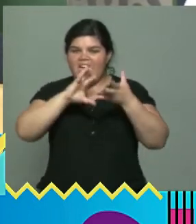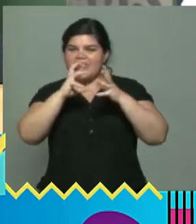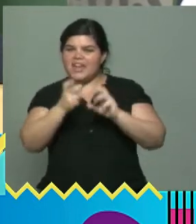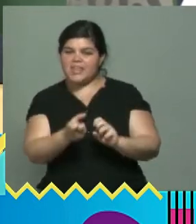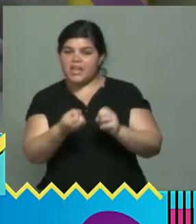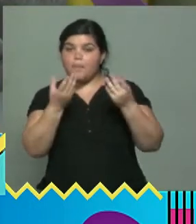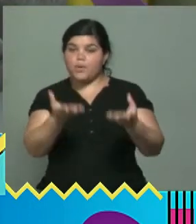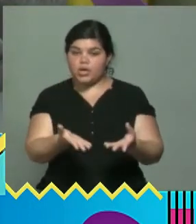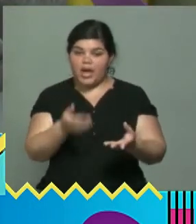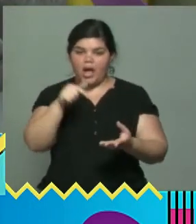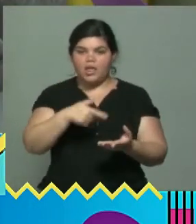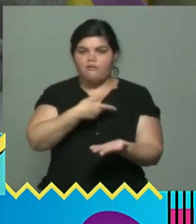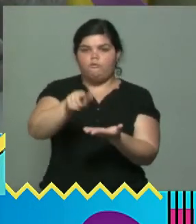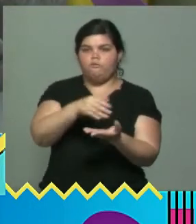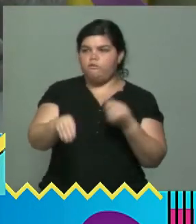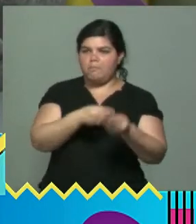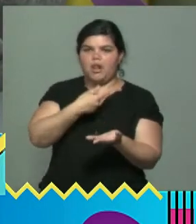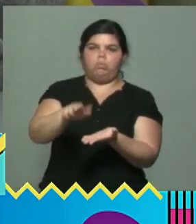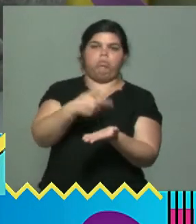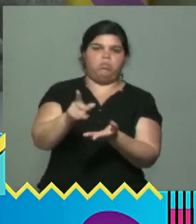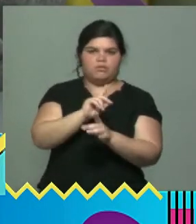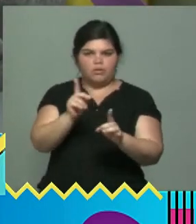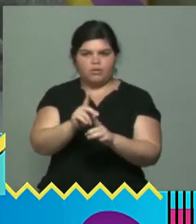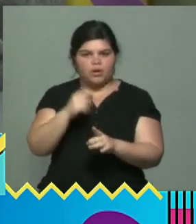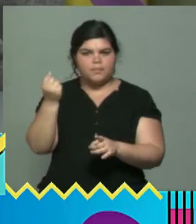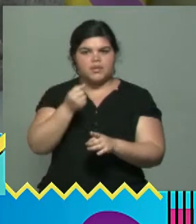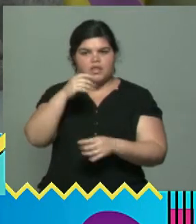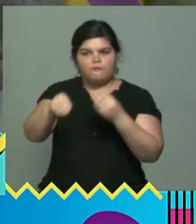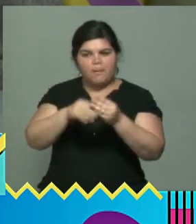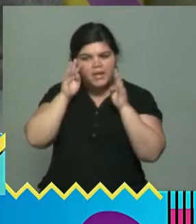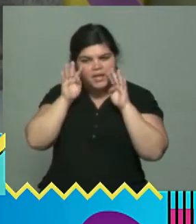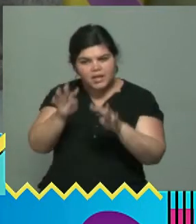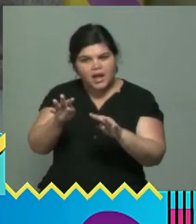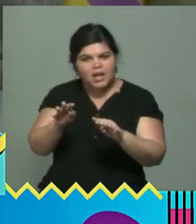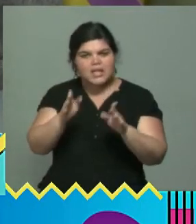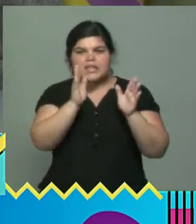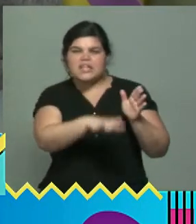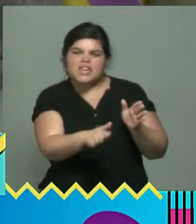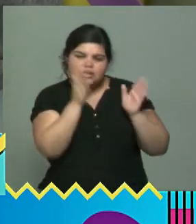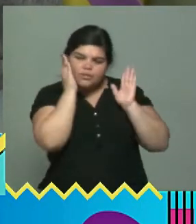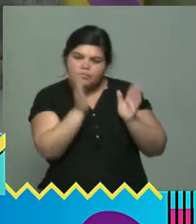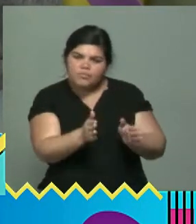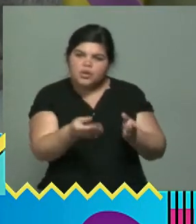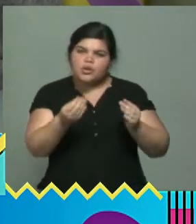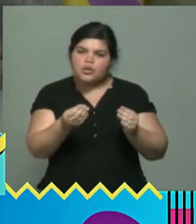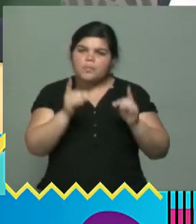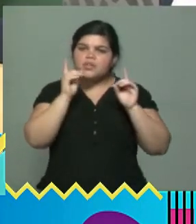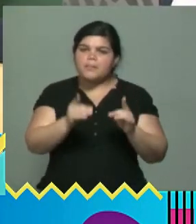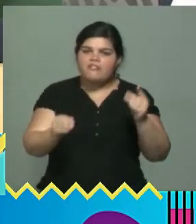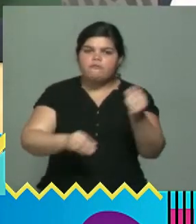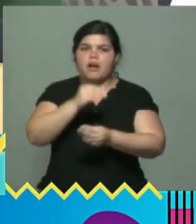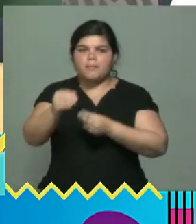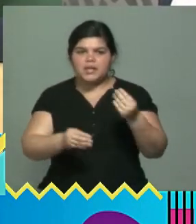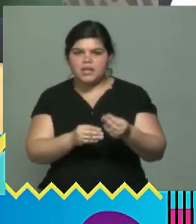por esto, en realidad para no desplazar a las familias, para escuchar a la familia y al niño y poder ver cómo organizar también cada estructura familiar, porque uno no puede